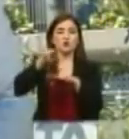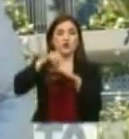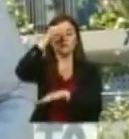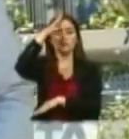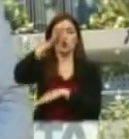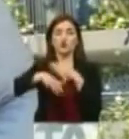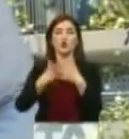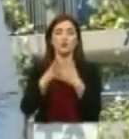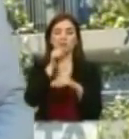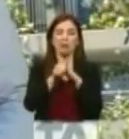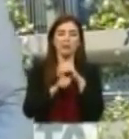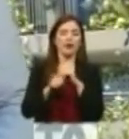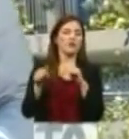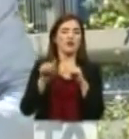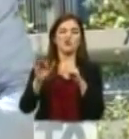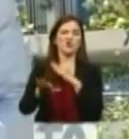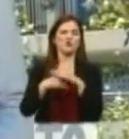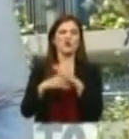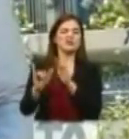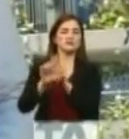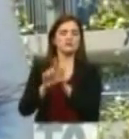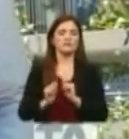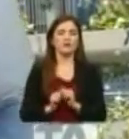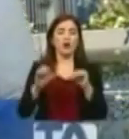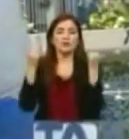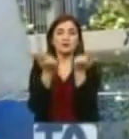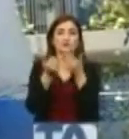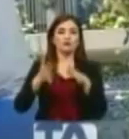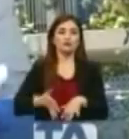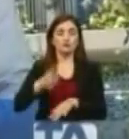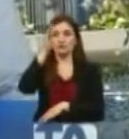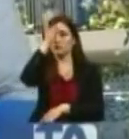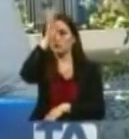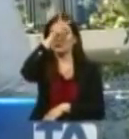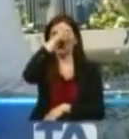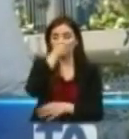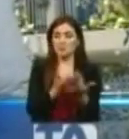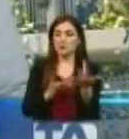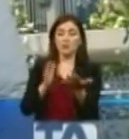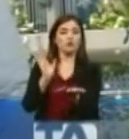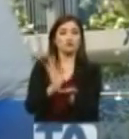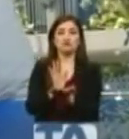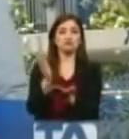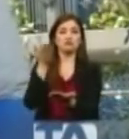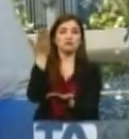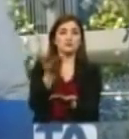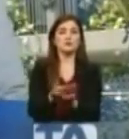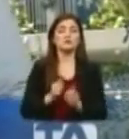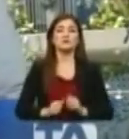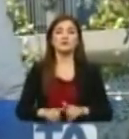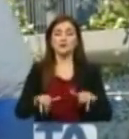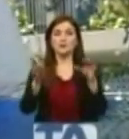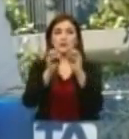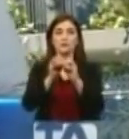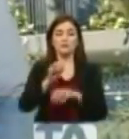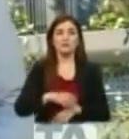estos momentos, en la Fiscalía General del Estado, el asambleísta José Serrano no ha llegado a rendir su segunda versión en este caso. Ustedes tienen más